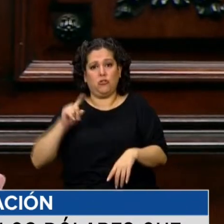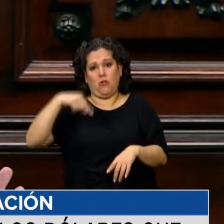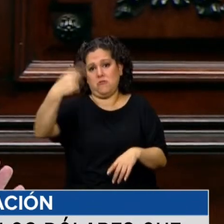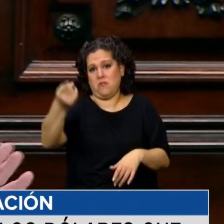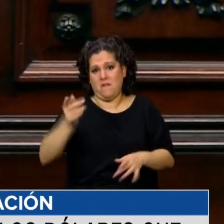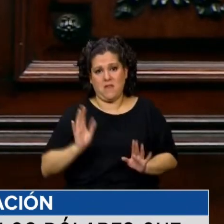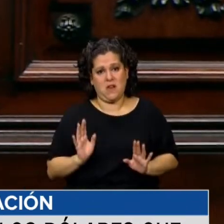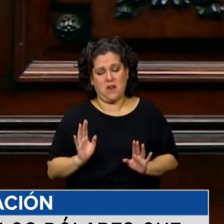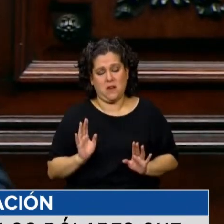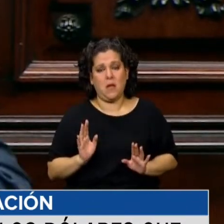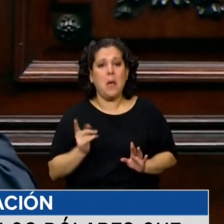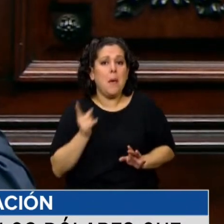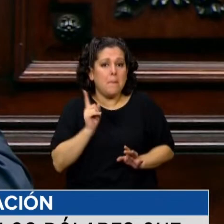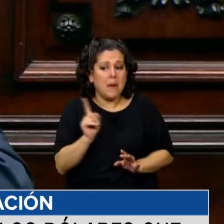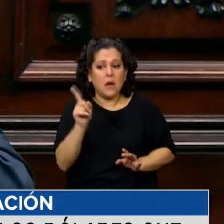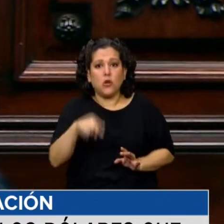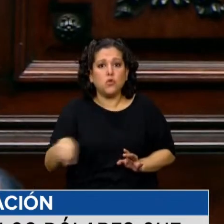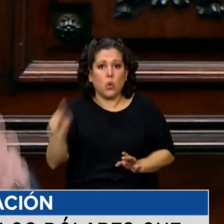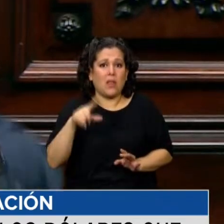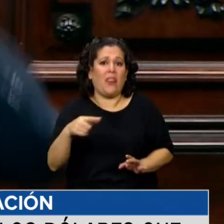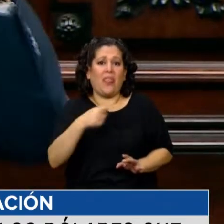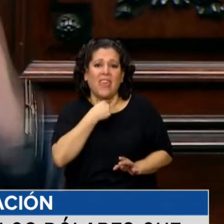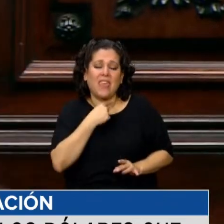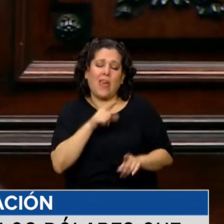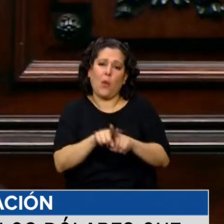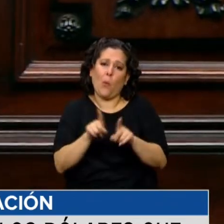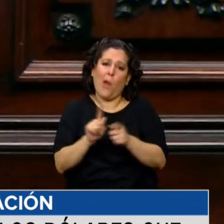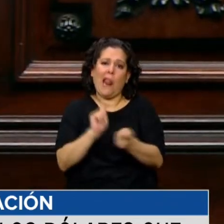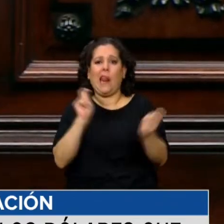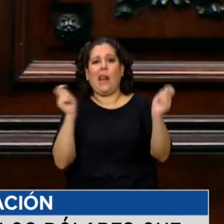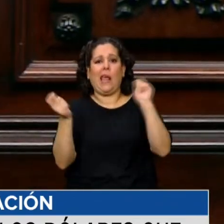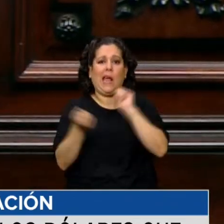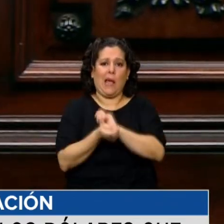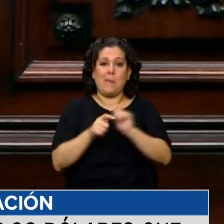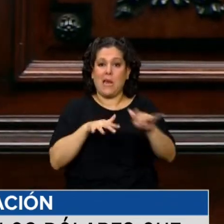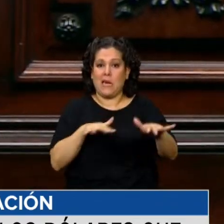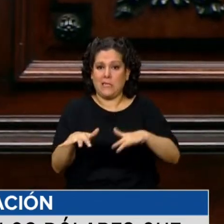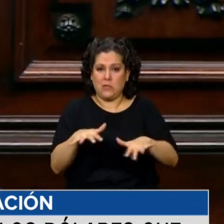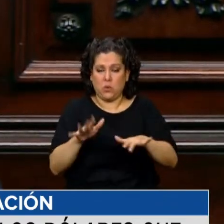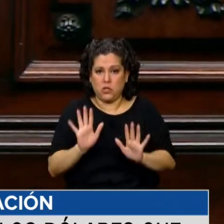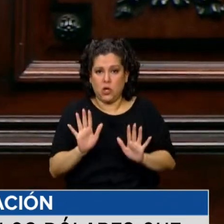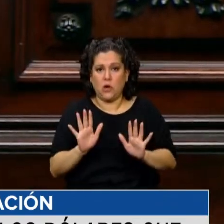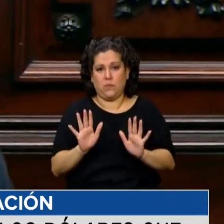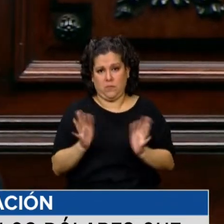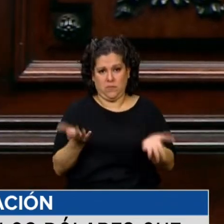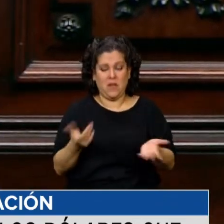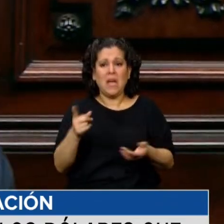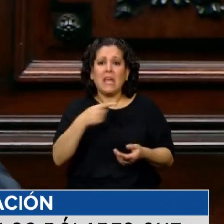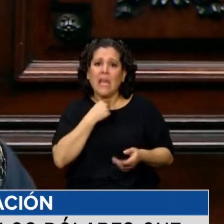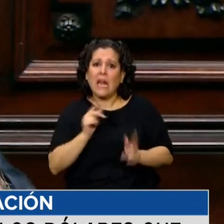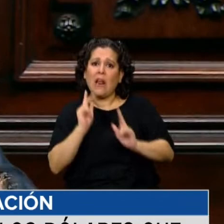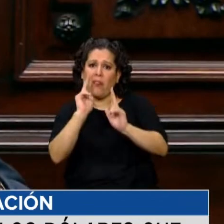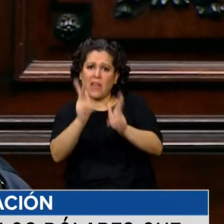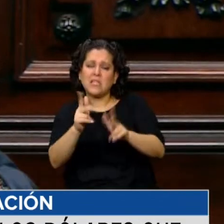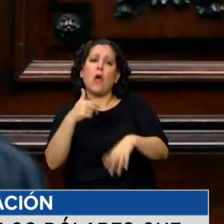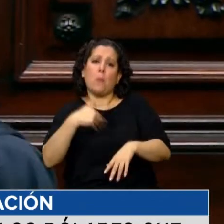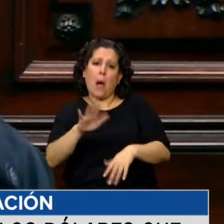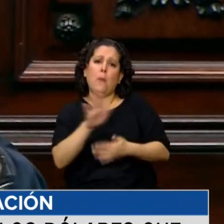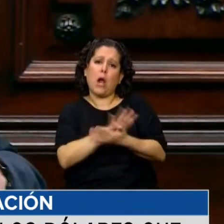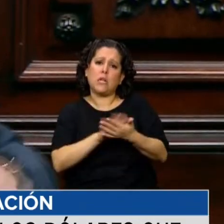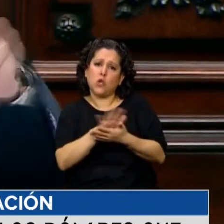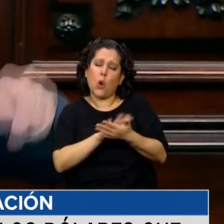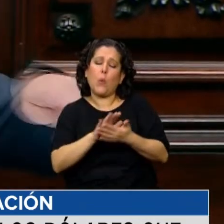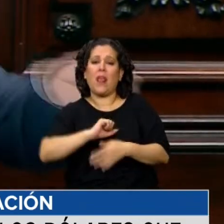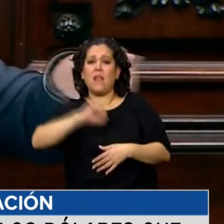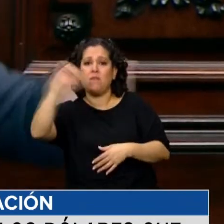ustedes quieren dar vuelta la inercia, la ley de gravedad, y decirnos que van a resolver la inflación con